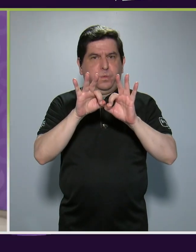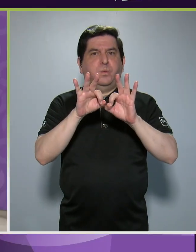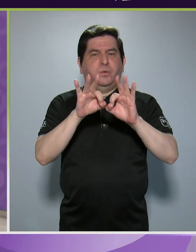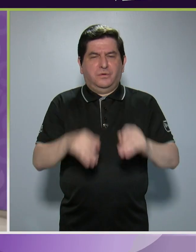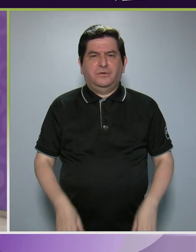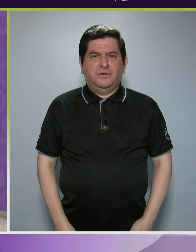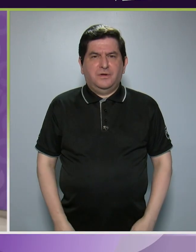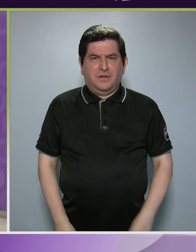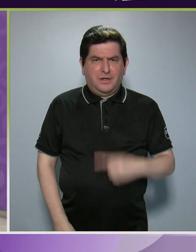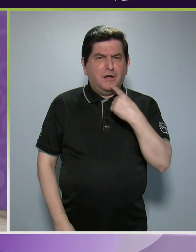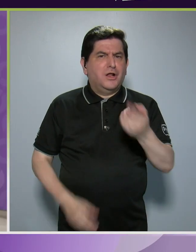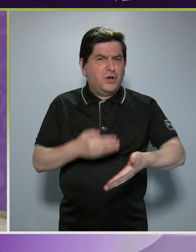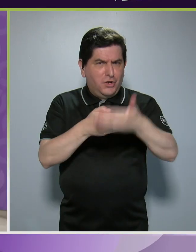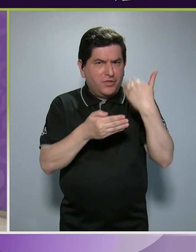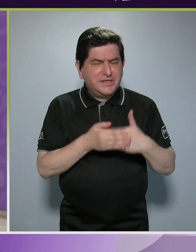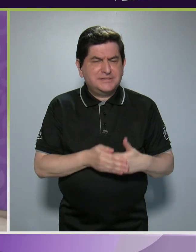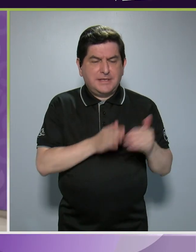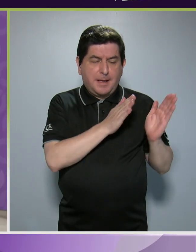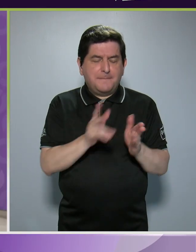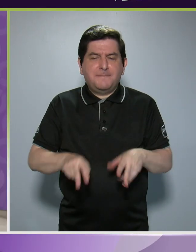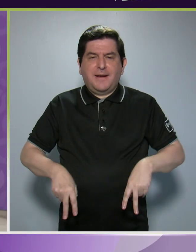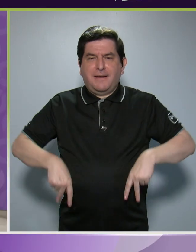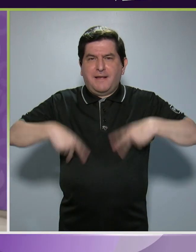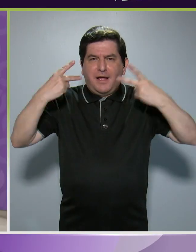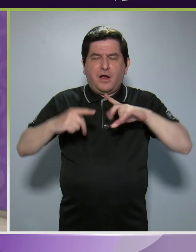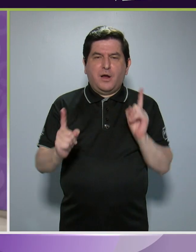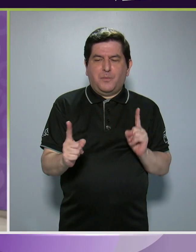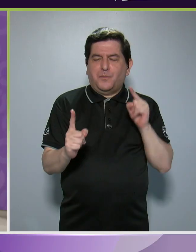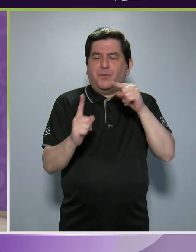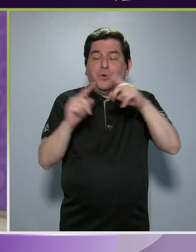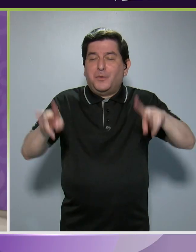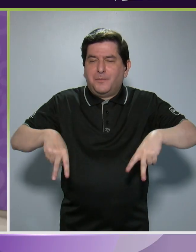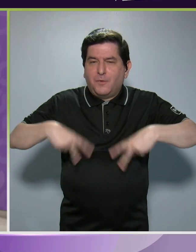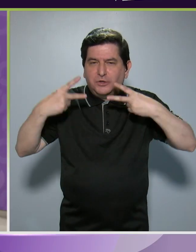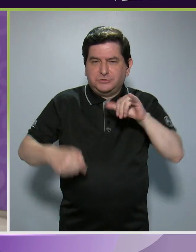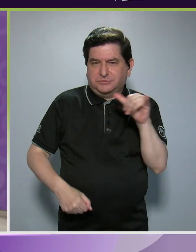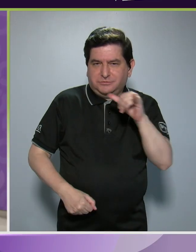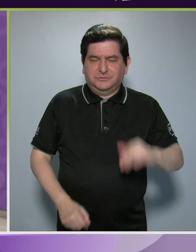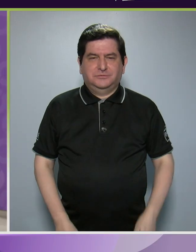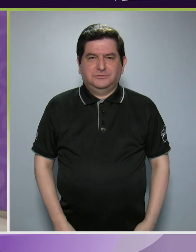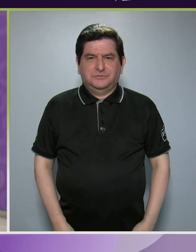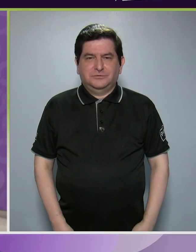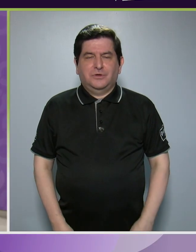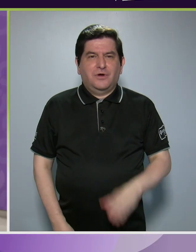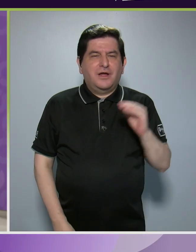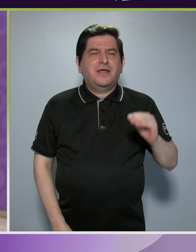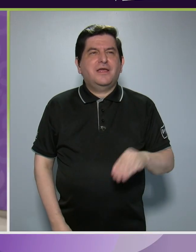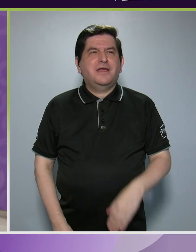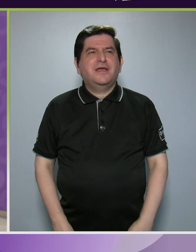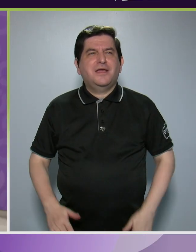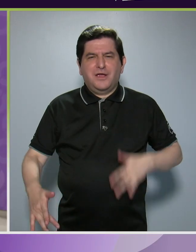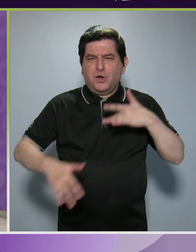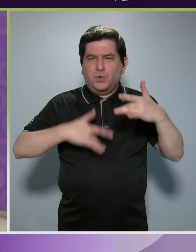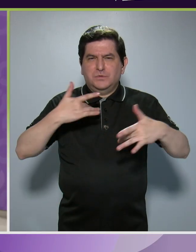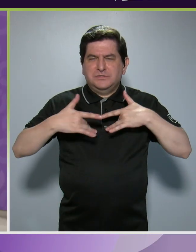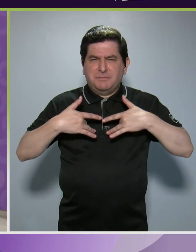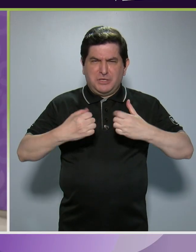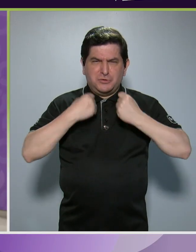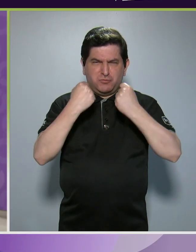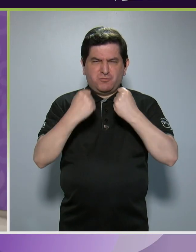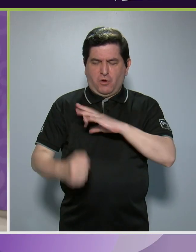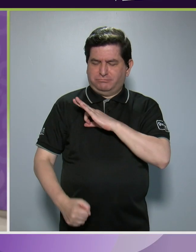ya lo señalabas, el plan de vida o el propósito de vida, y un fuerte sentido espiritual, ¿verdad? Eso es como lo que